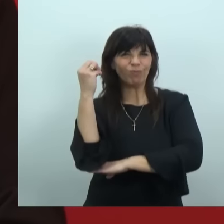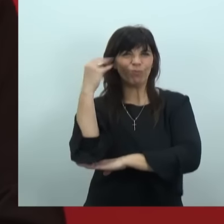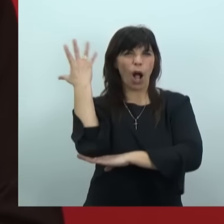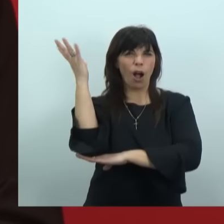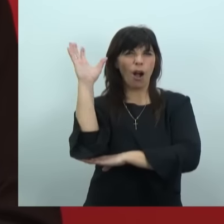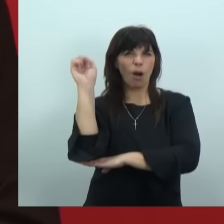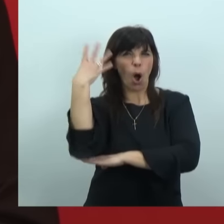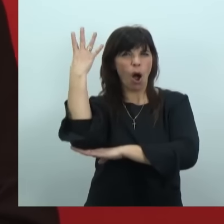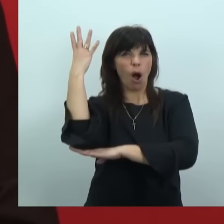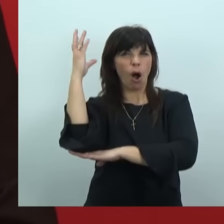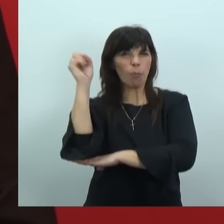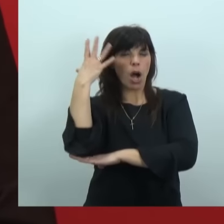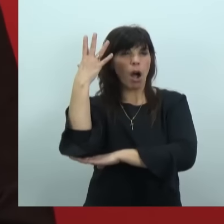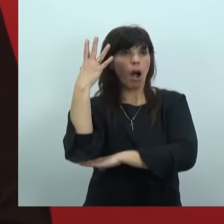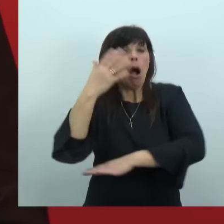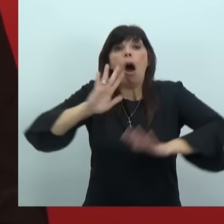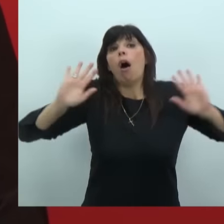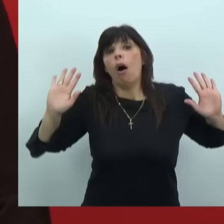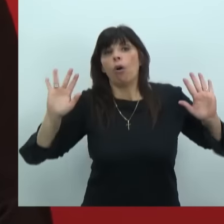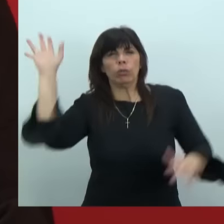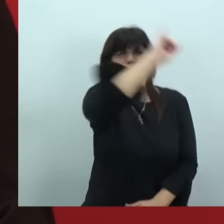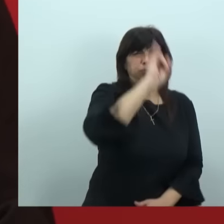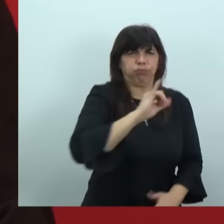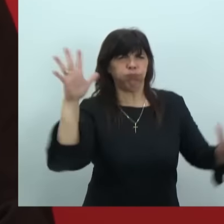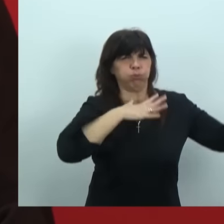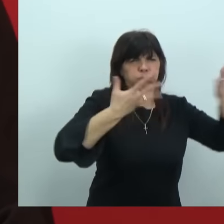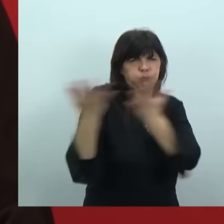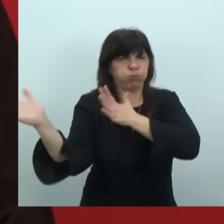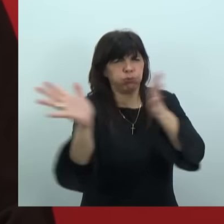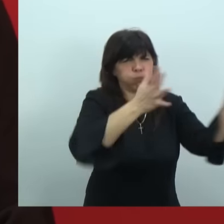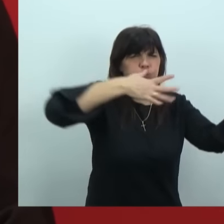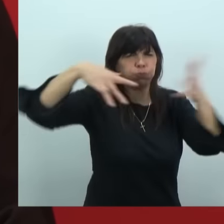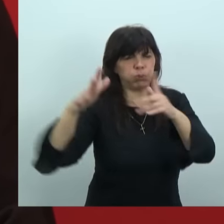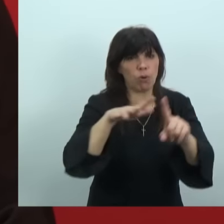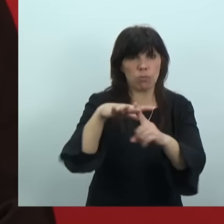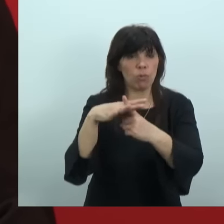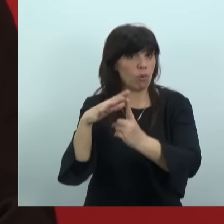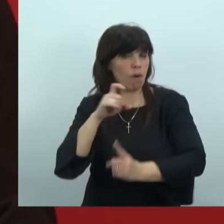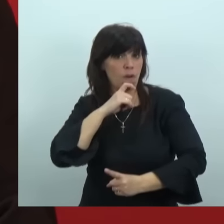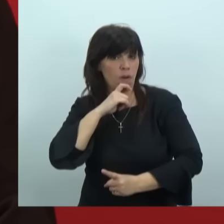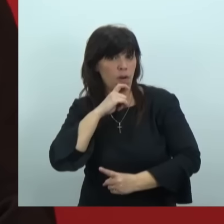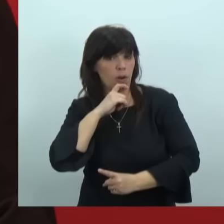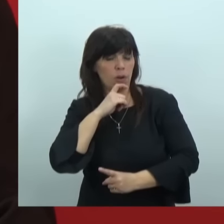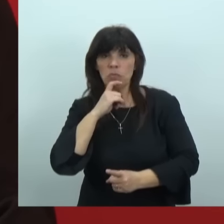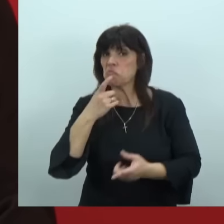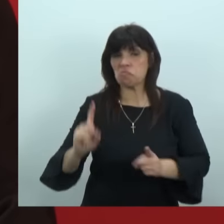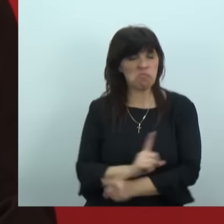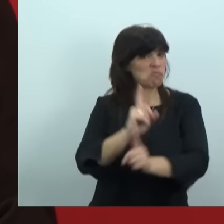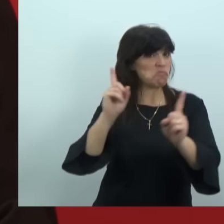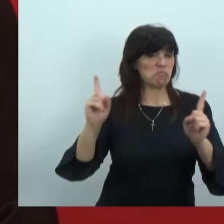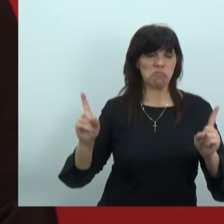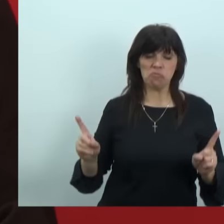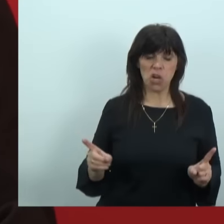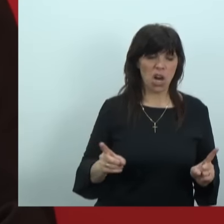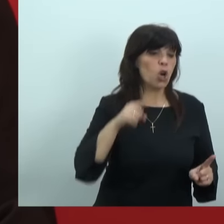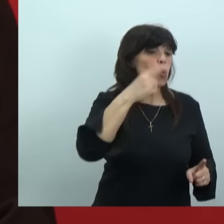qué tormenta, presión, ataque, tú pasas, siempre que alces tus ojos